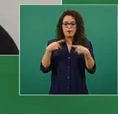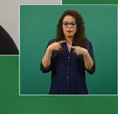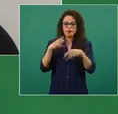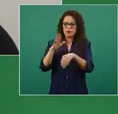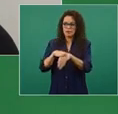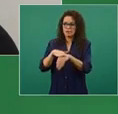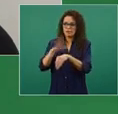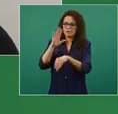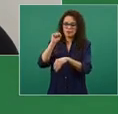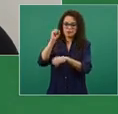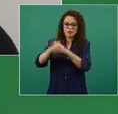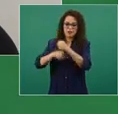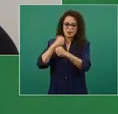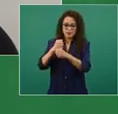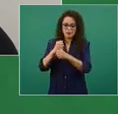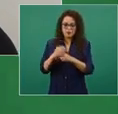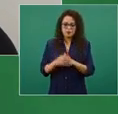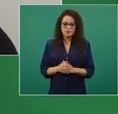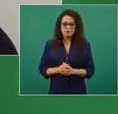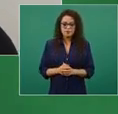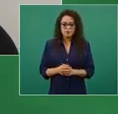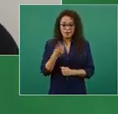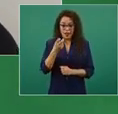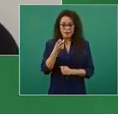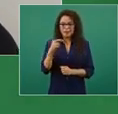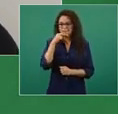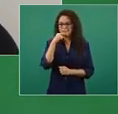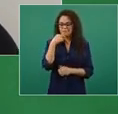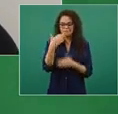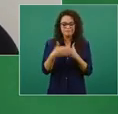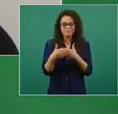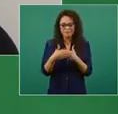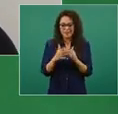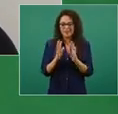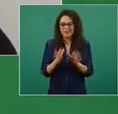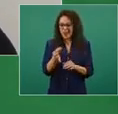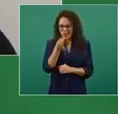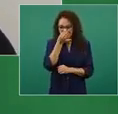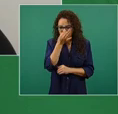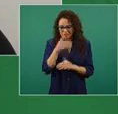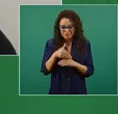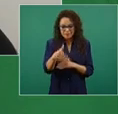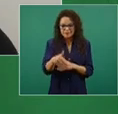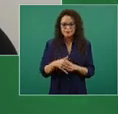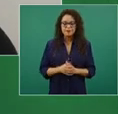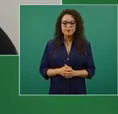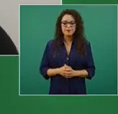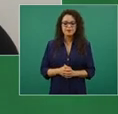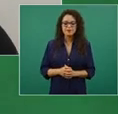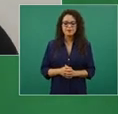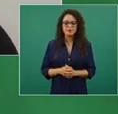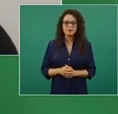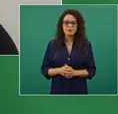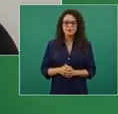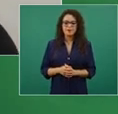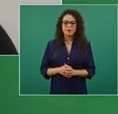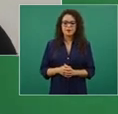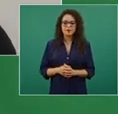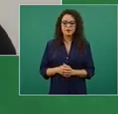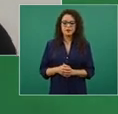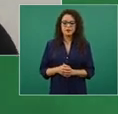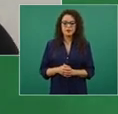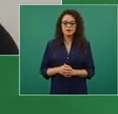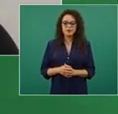y más. Y esto obviamente va a ocurrir muy pronto. Si nos comparten la siguiente diapositiva, vamos a